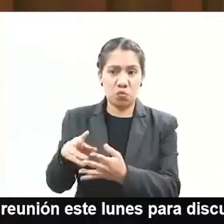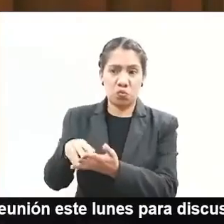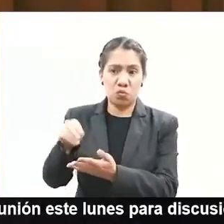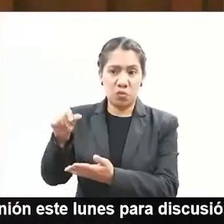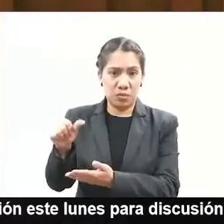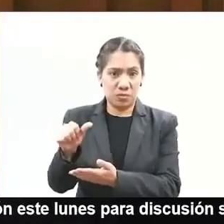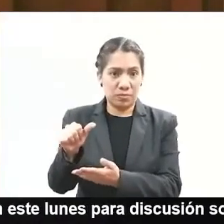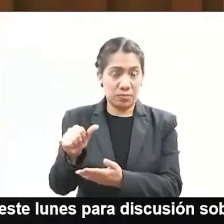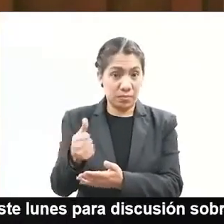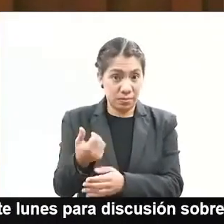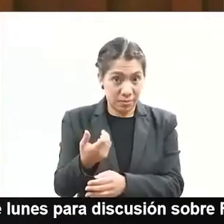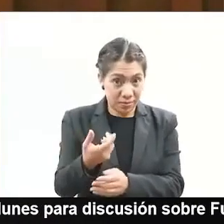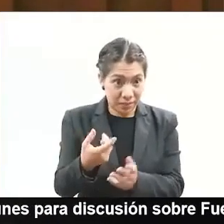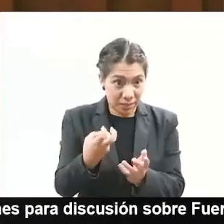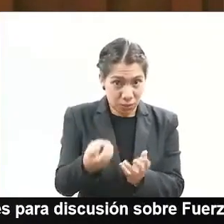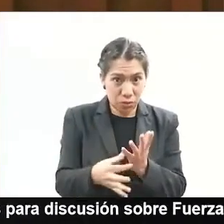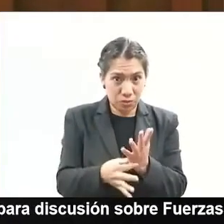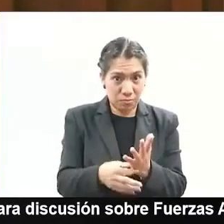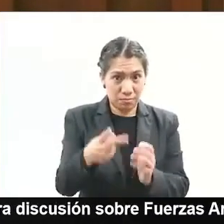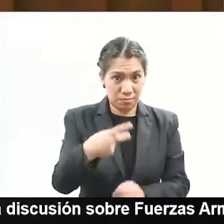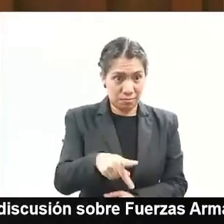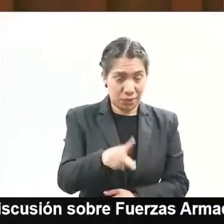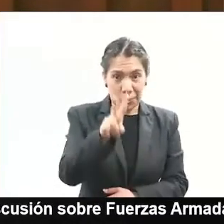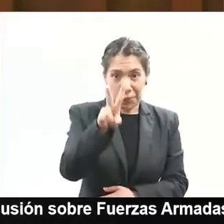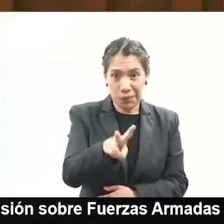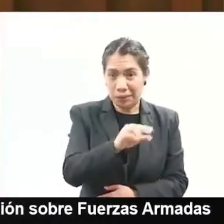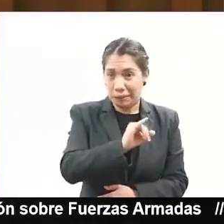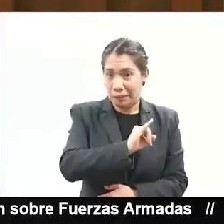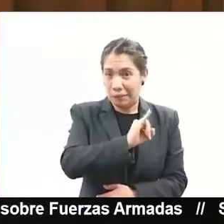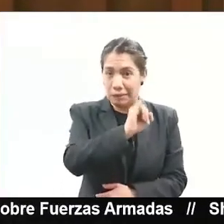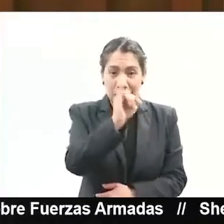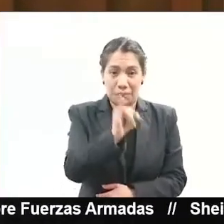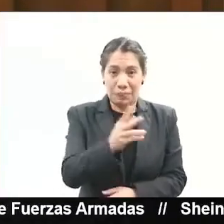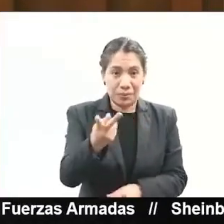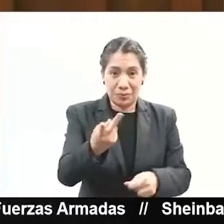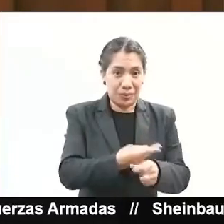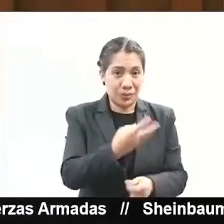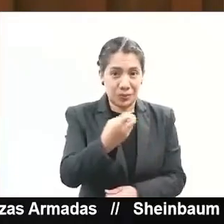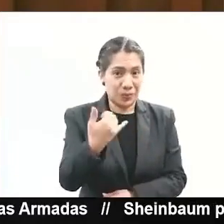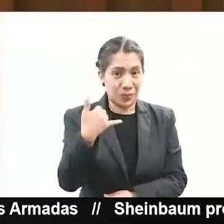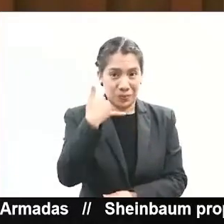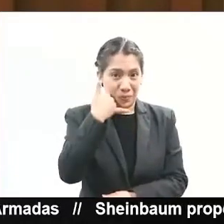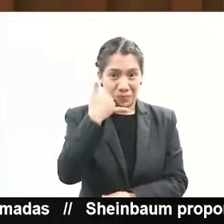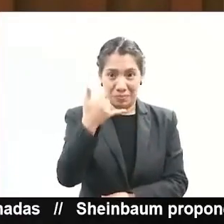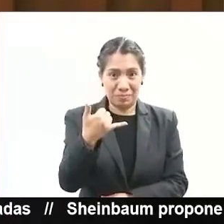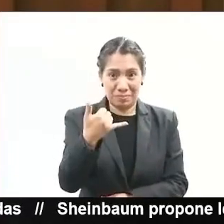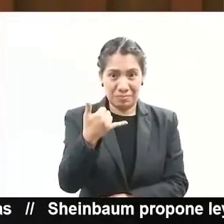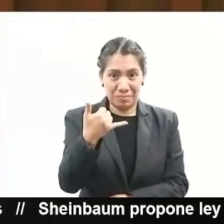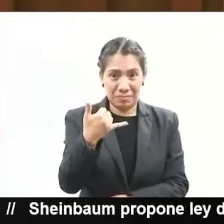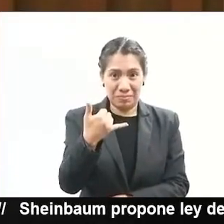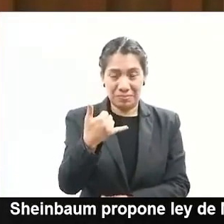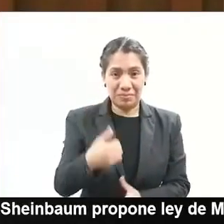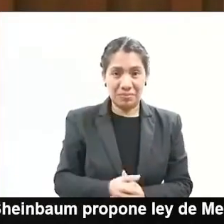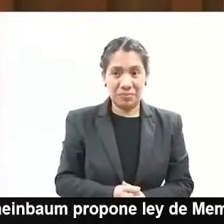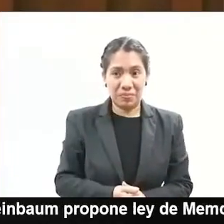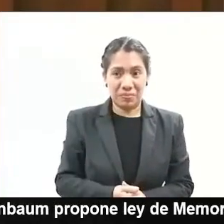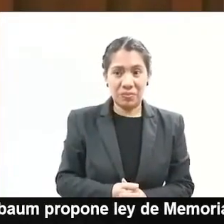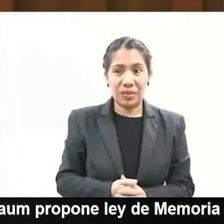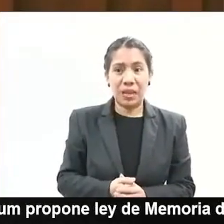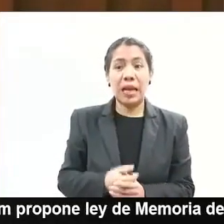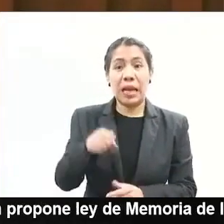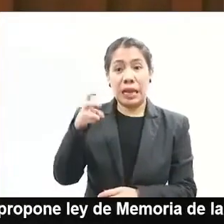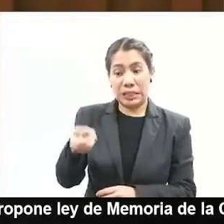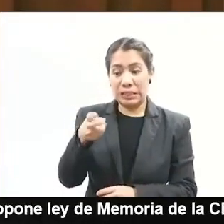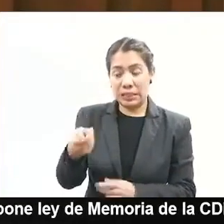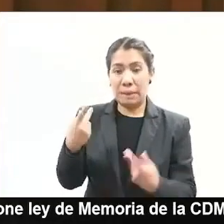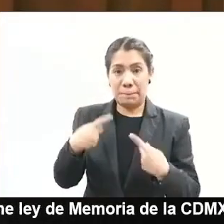existió, no es cierta, ¿no? Que la persona que hizo eso se retractó y contó por qué hizo eso, cuál fue la